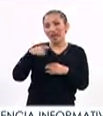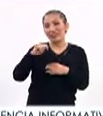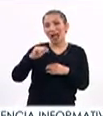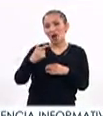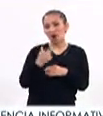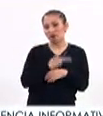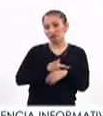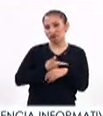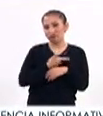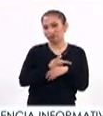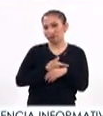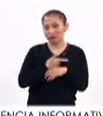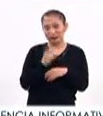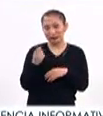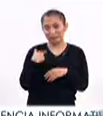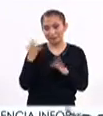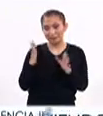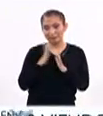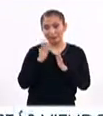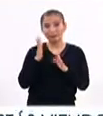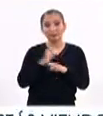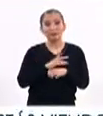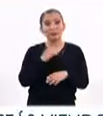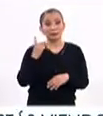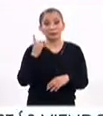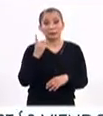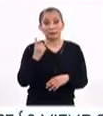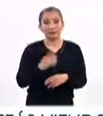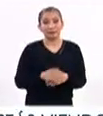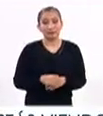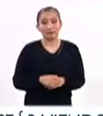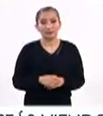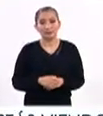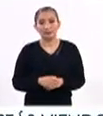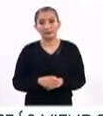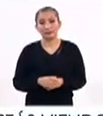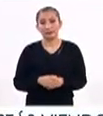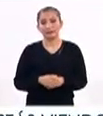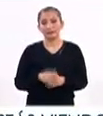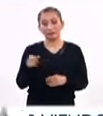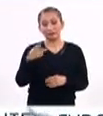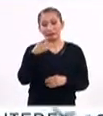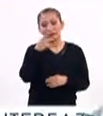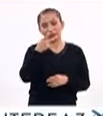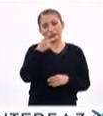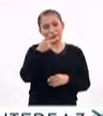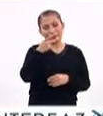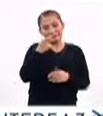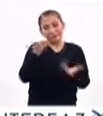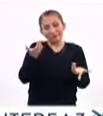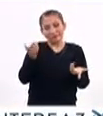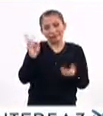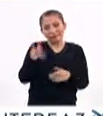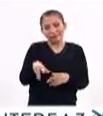tango, que me sorprende mucho porque obviamente habla de los